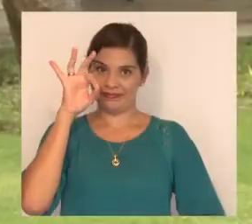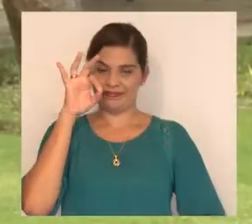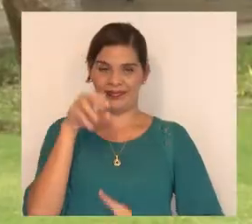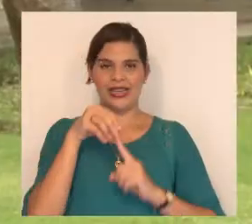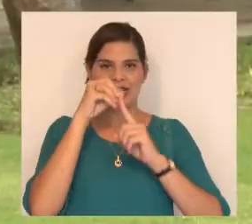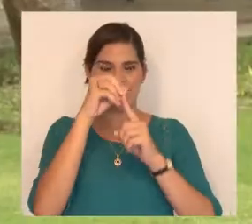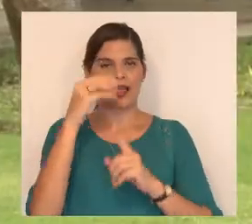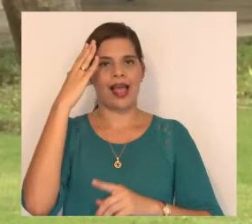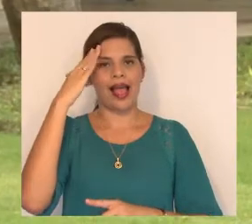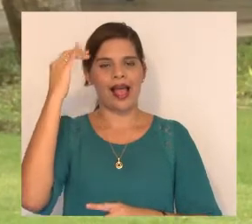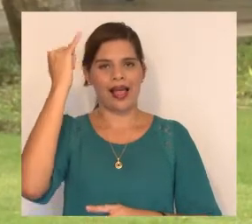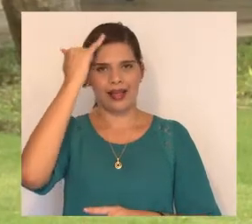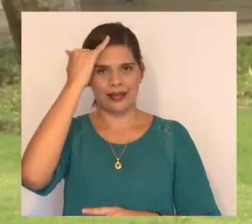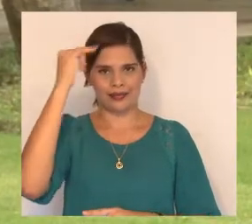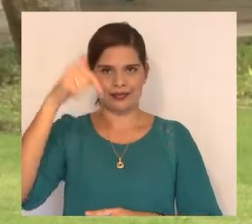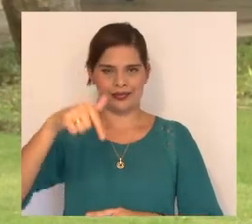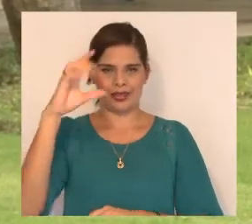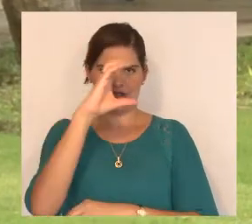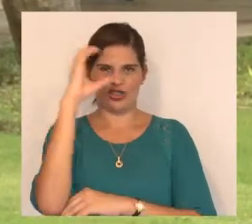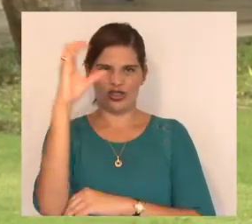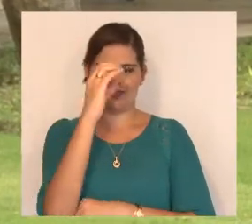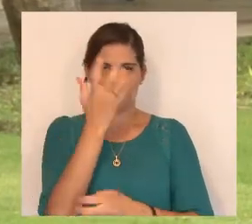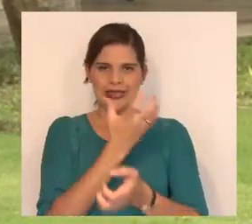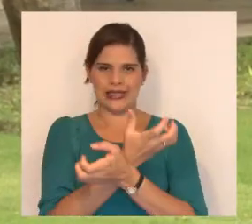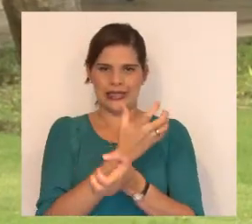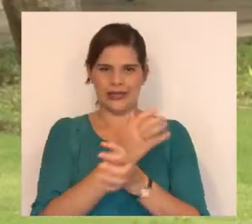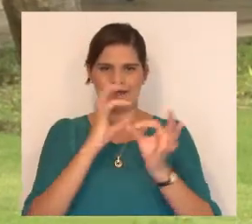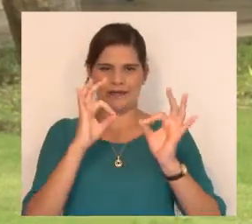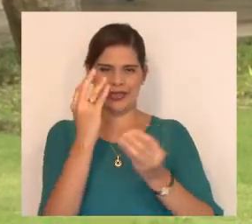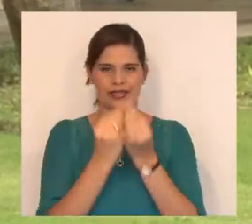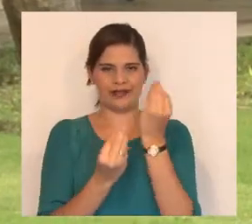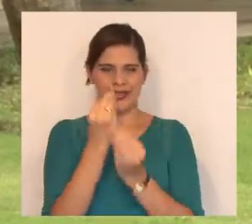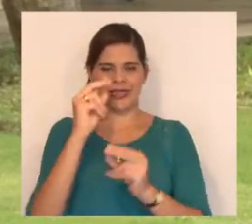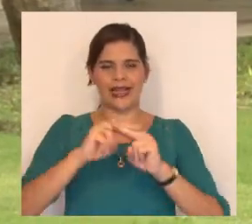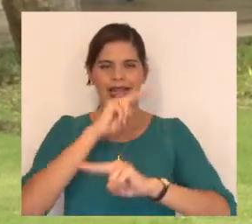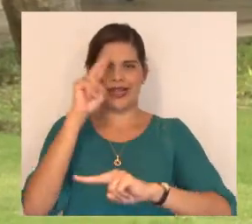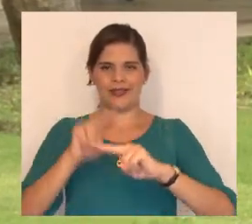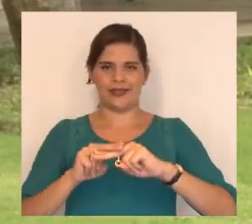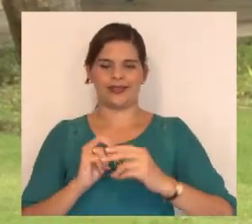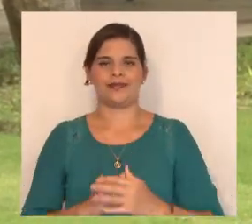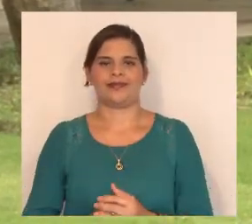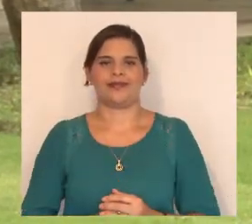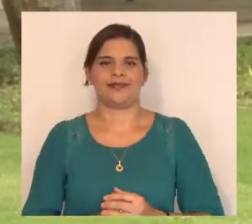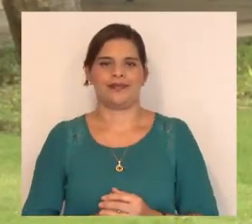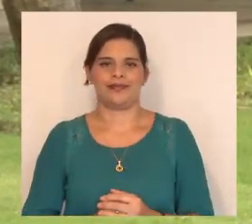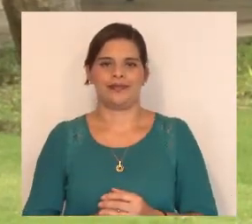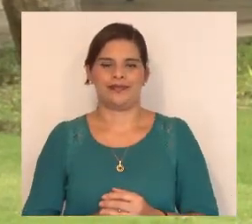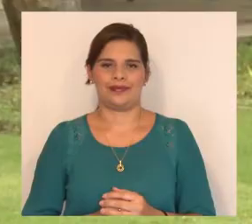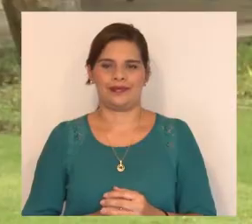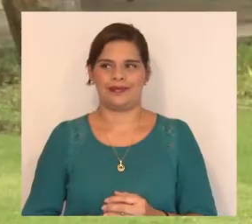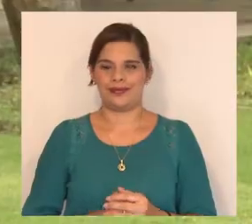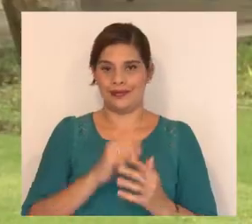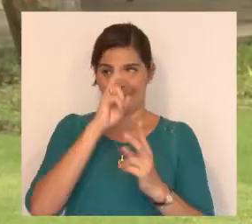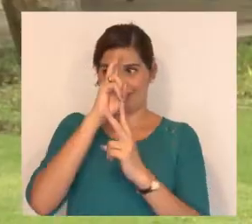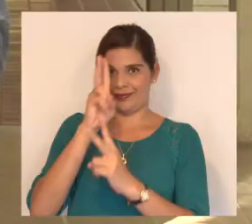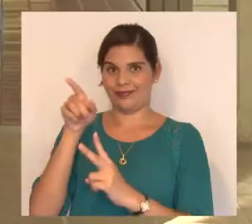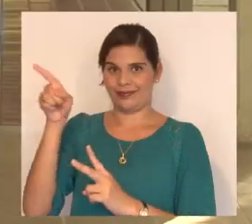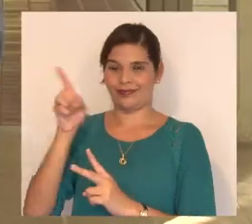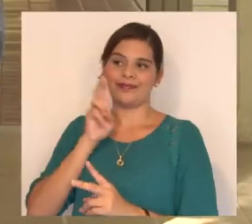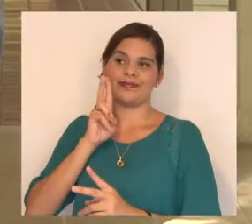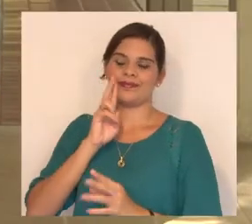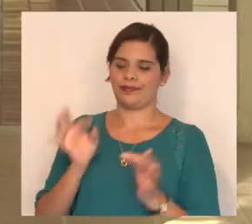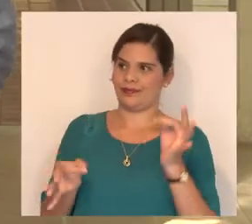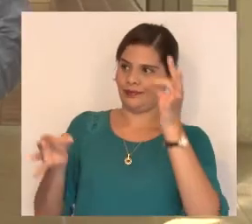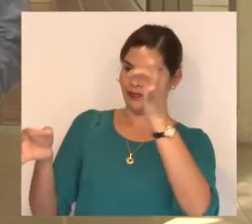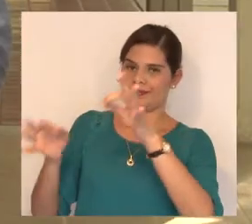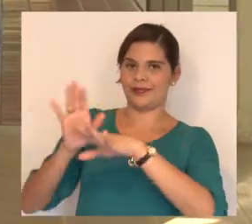La Universidad del Magdalena fue designada como integrante de carácter institucional de la Academia Colombiana de Ciencias Exactas, Físicas y Naturales. A